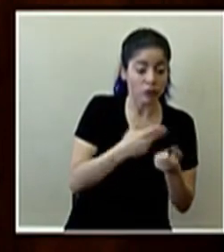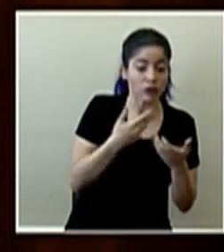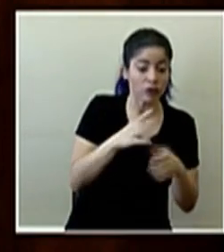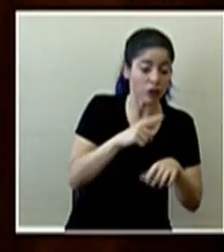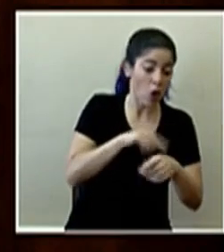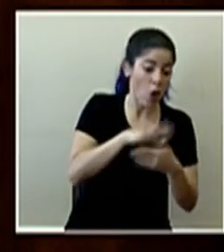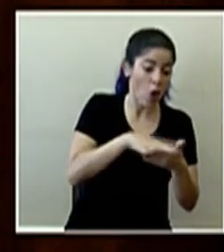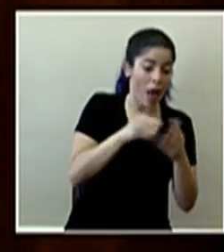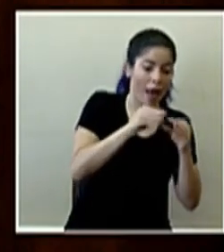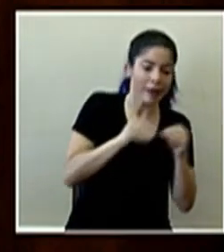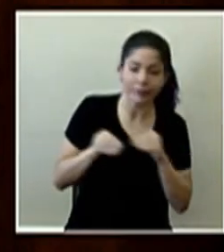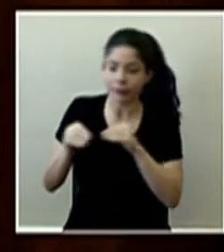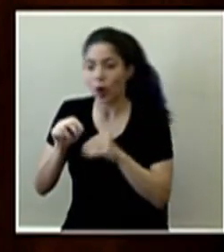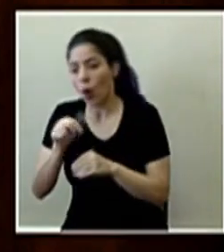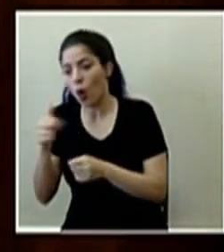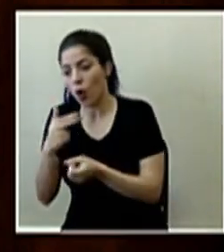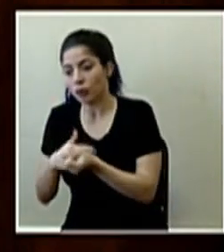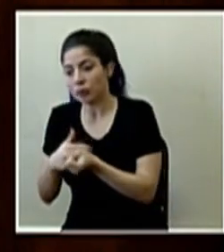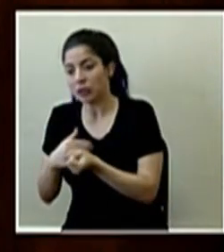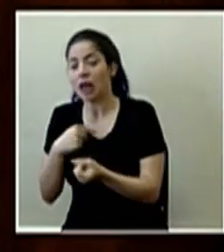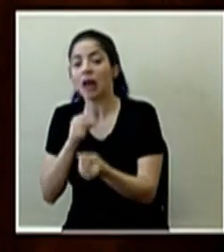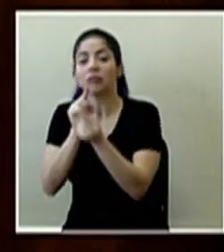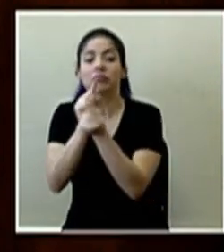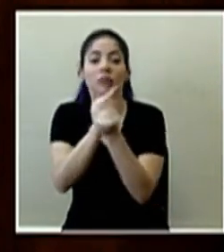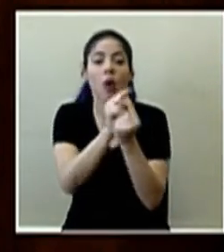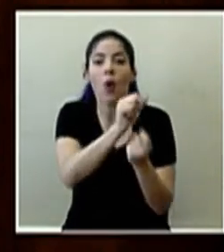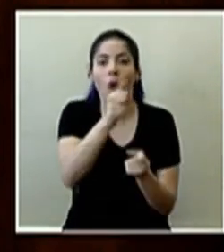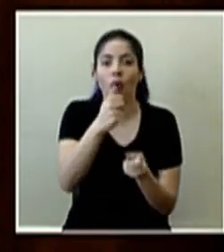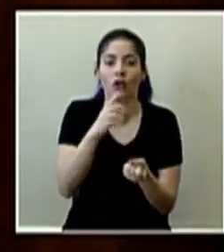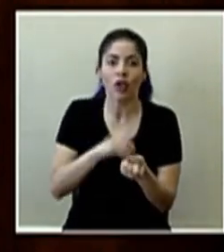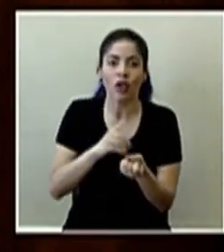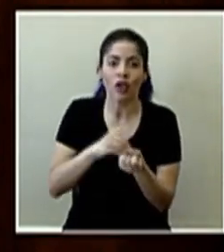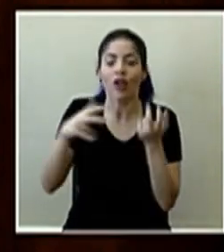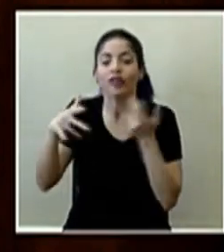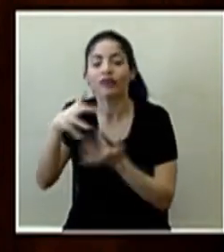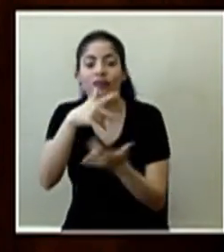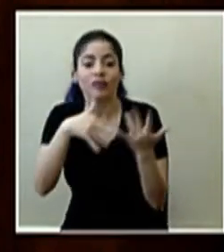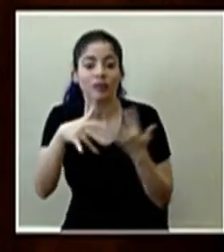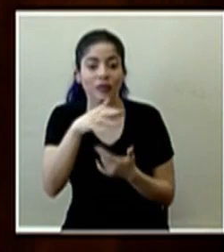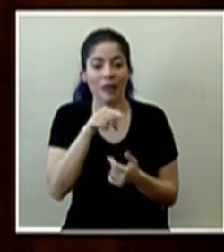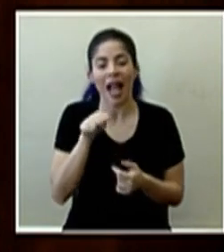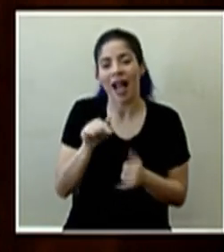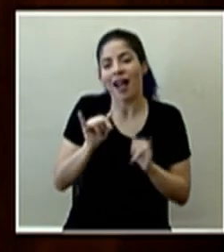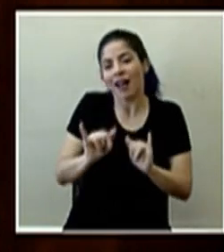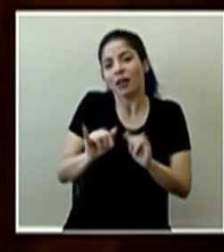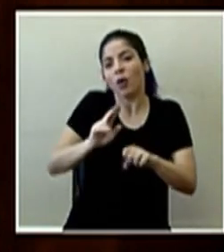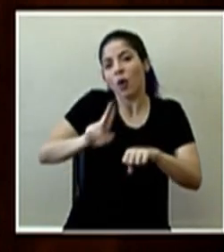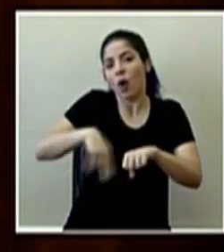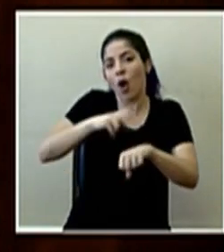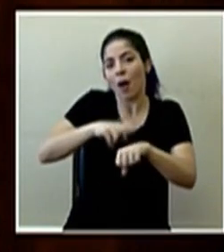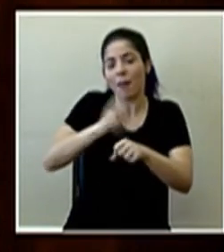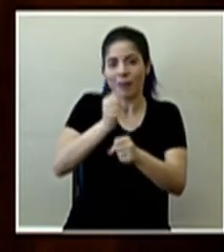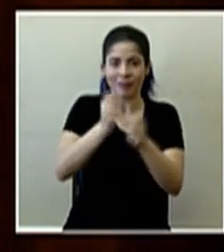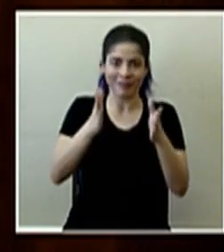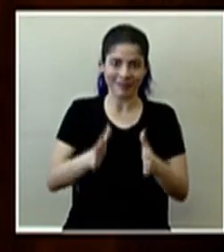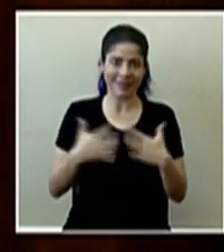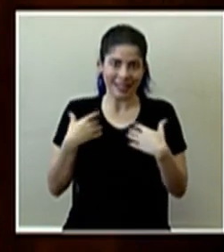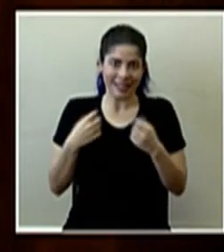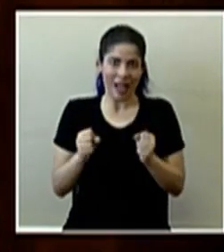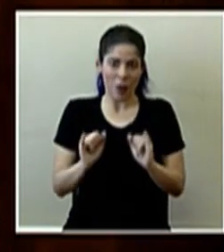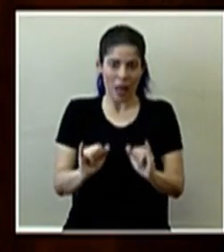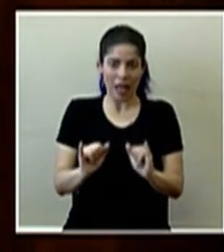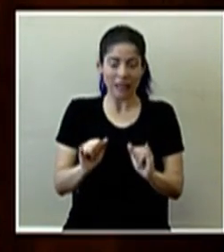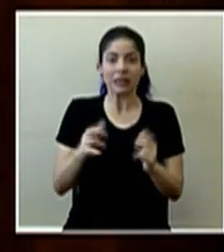hospital, socializan con otros residentes. Esto es la naturaleza de los trabajadores de la salud